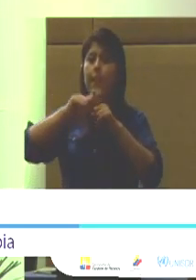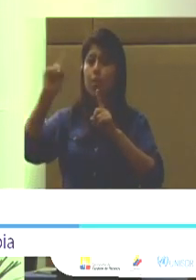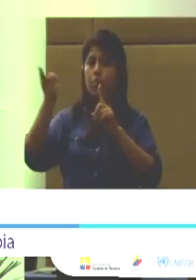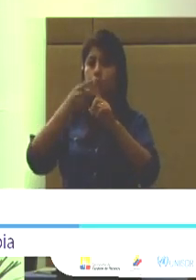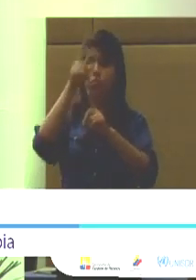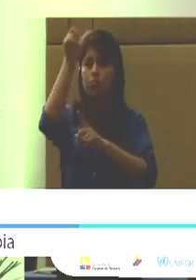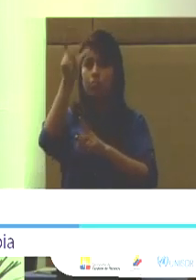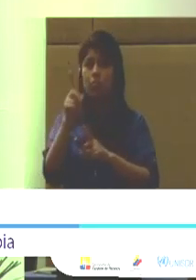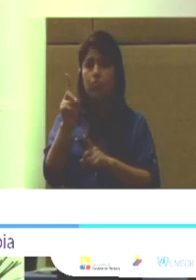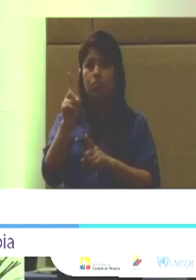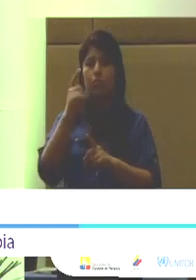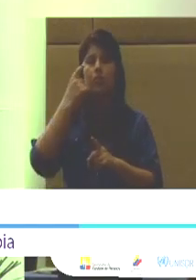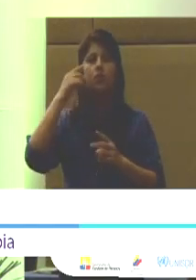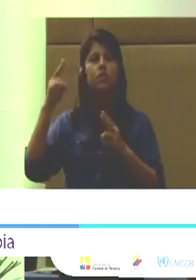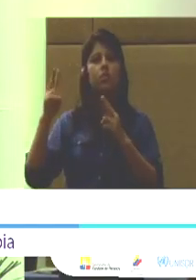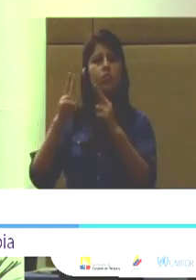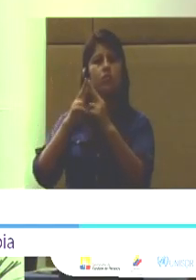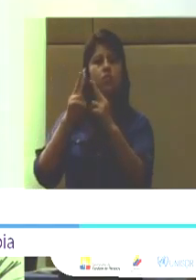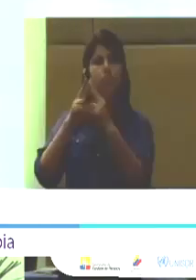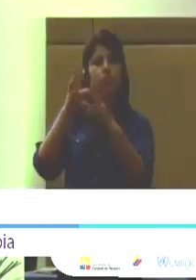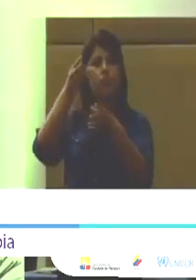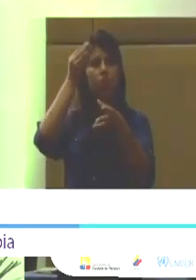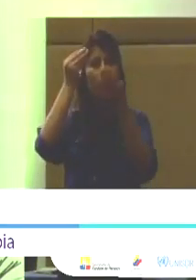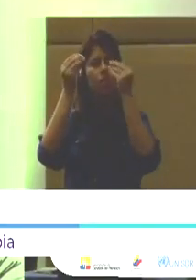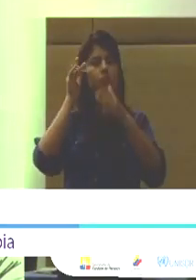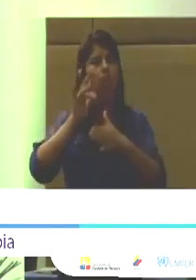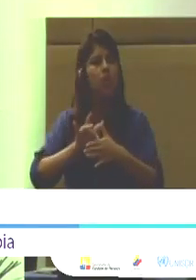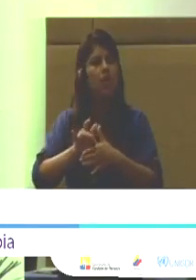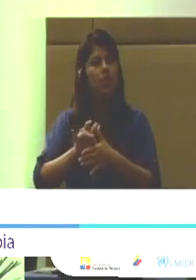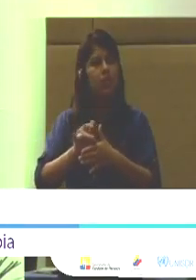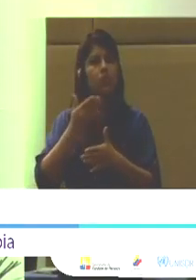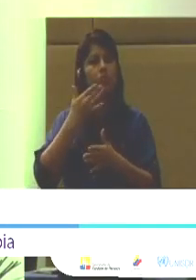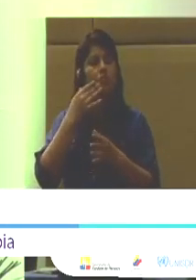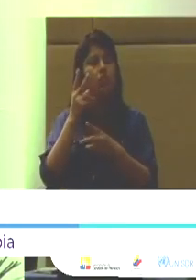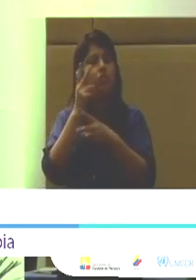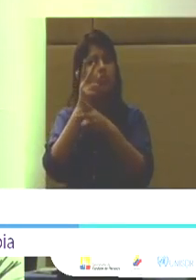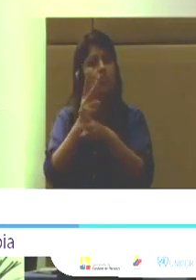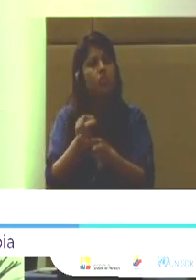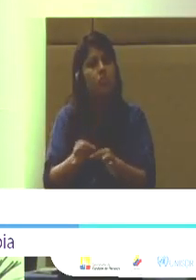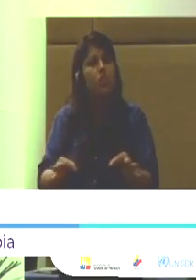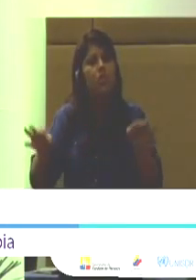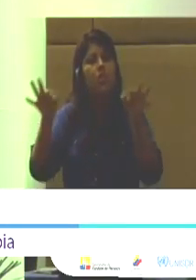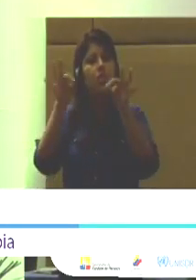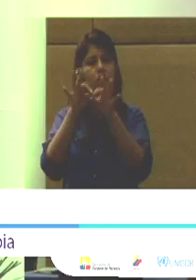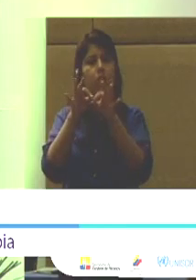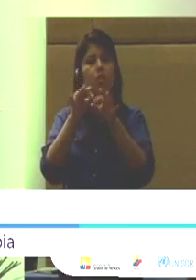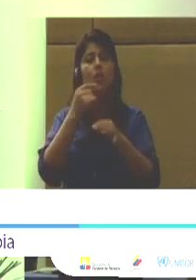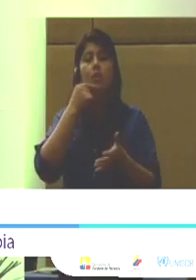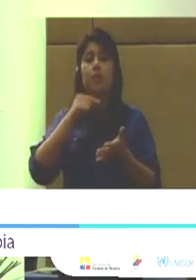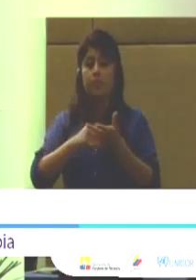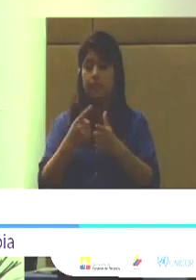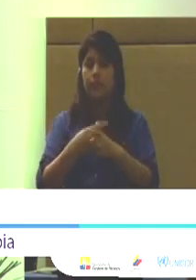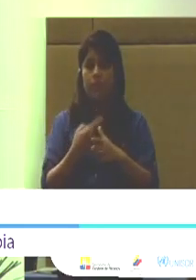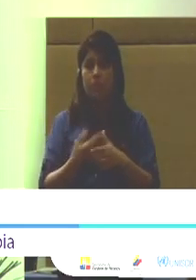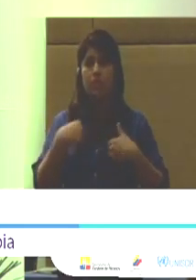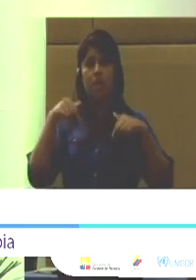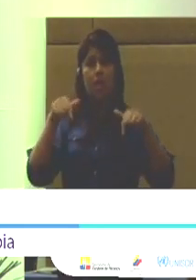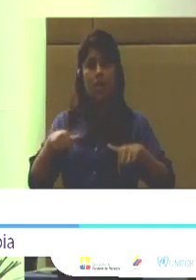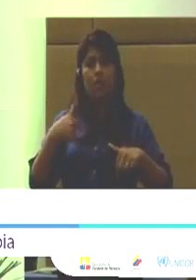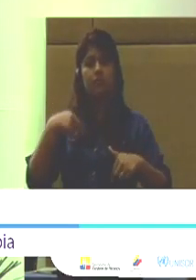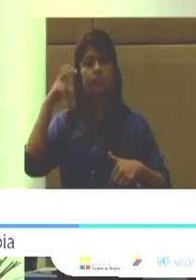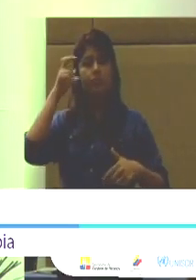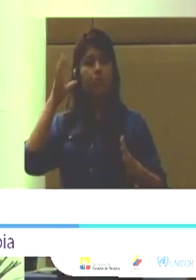en el conocimiento del riesgo, que es algo supremamente importante. Y aquí entonces quizás es donde yo